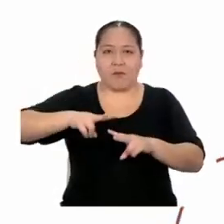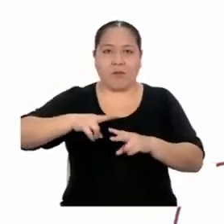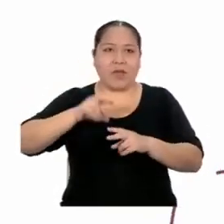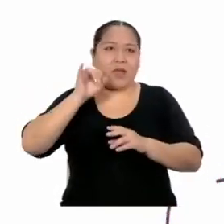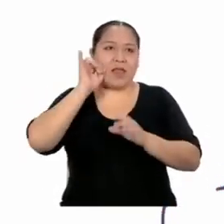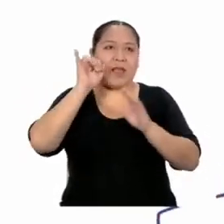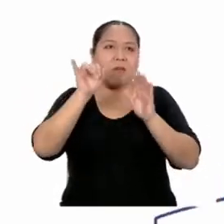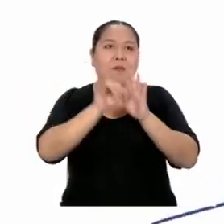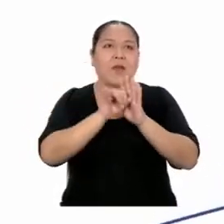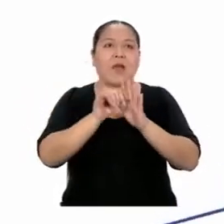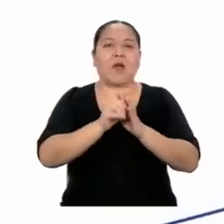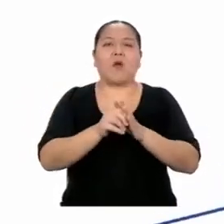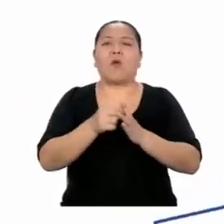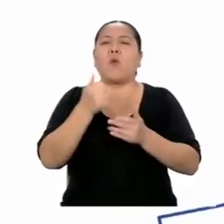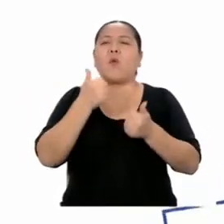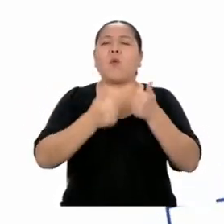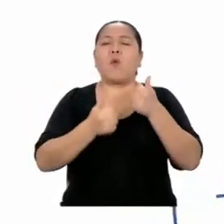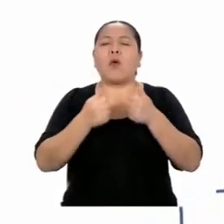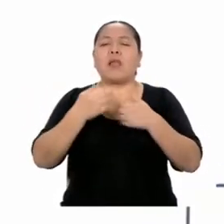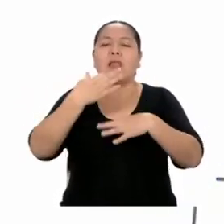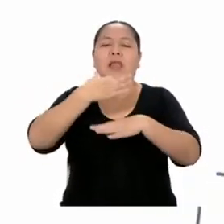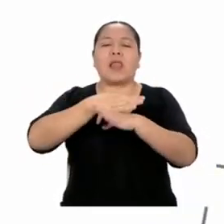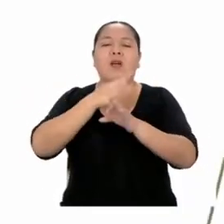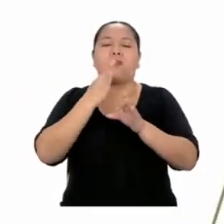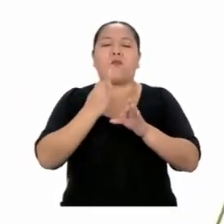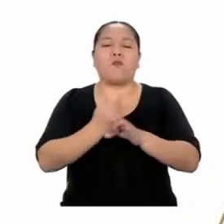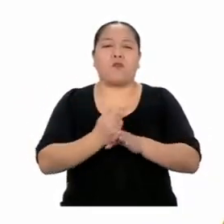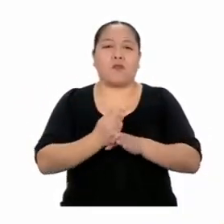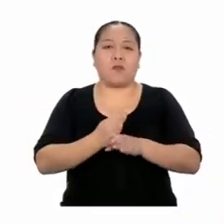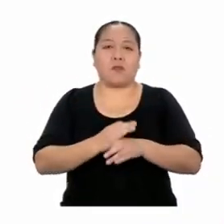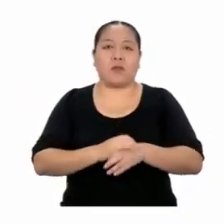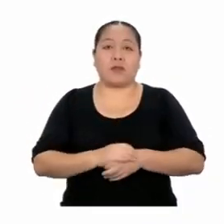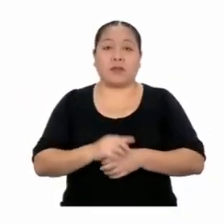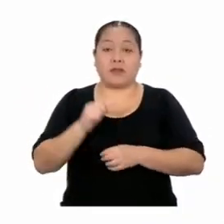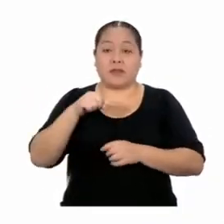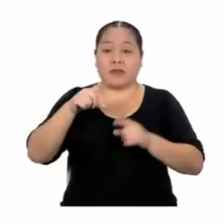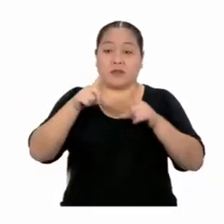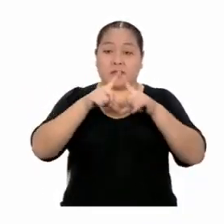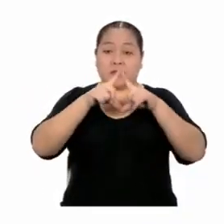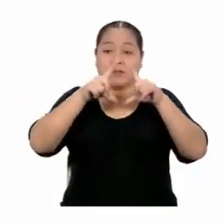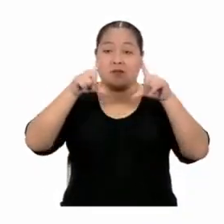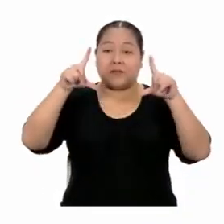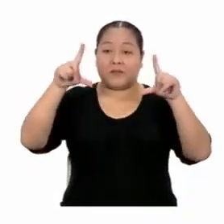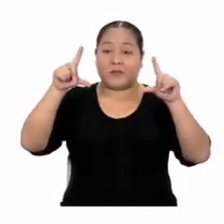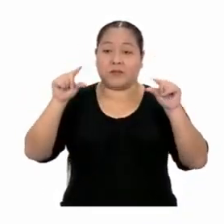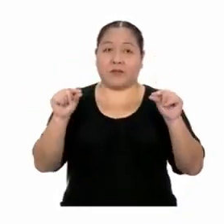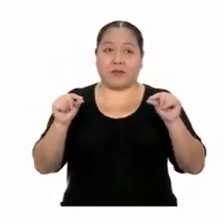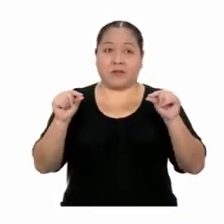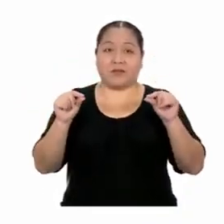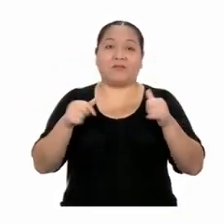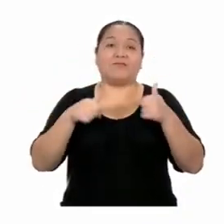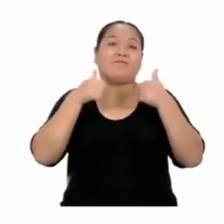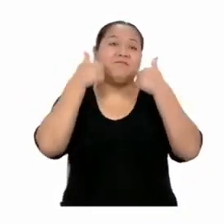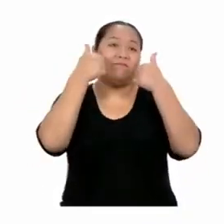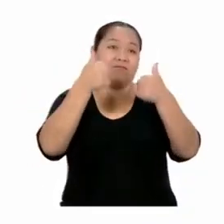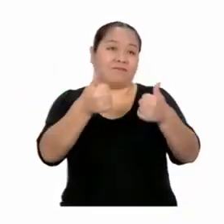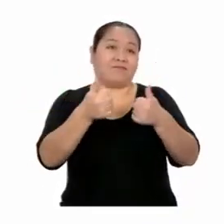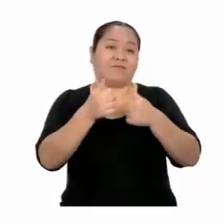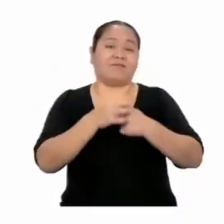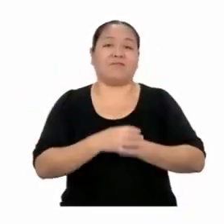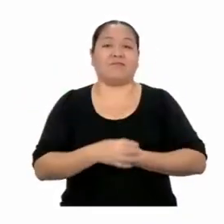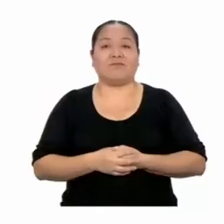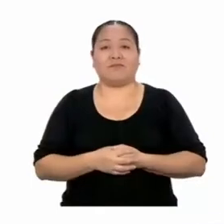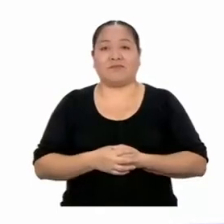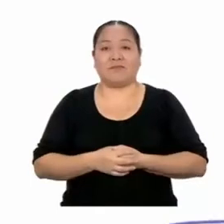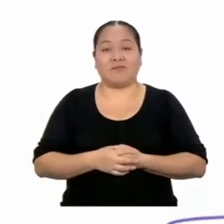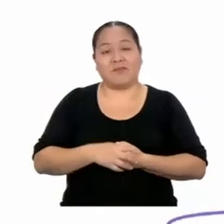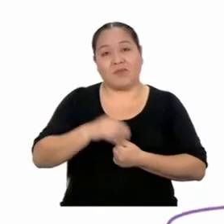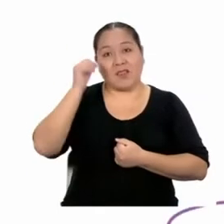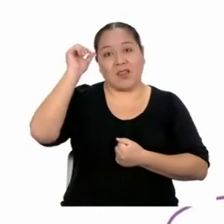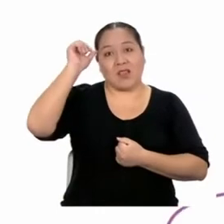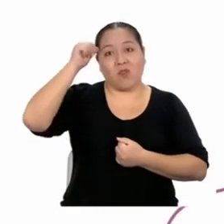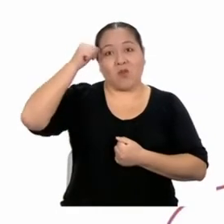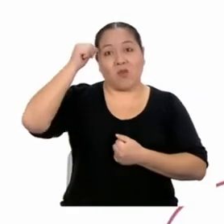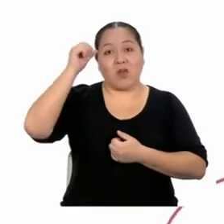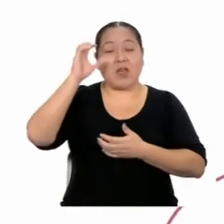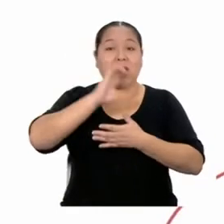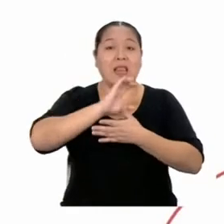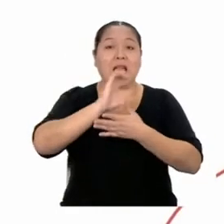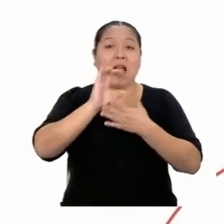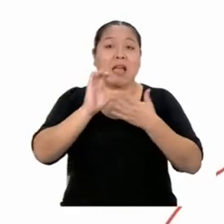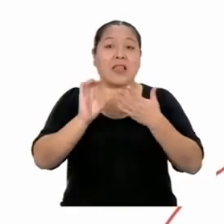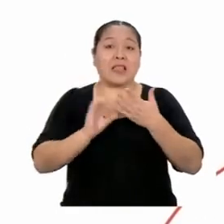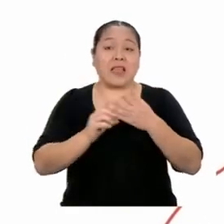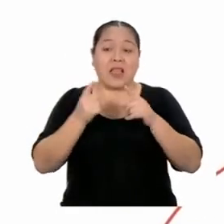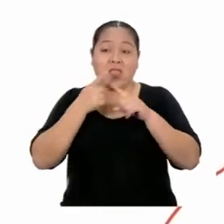dime qué forma tiene. El terreno tiene forma rectangular. Correcto. ¿Recuerdas las características